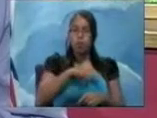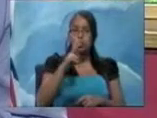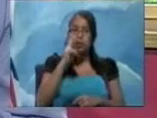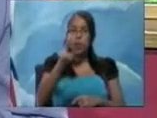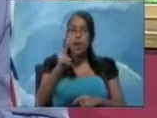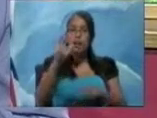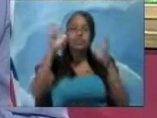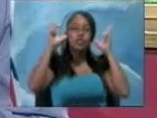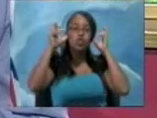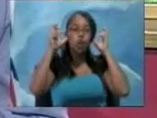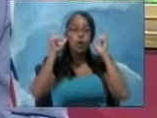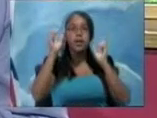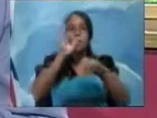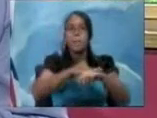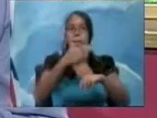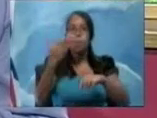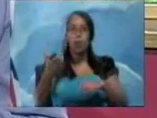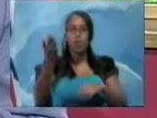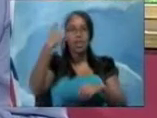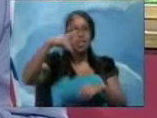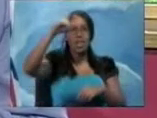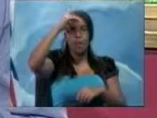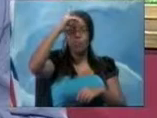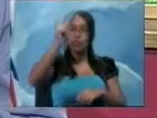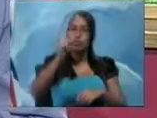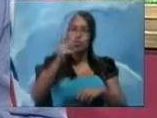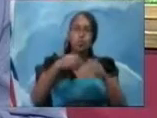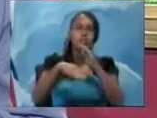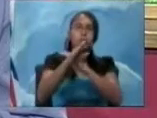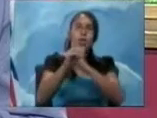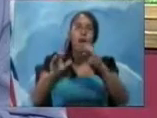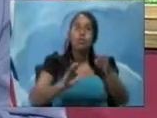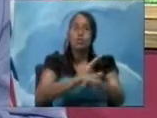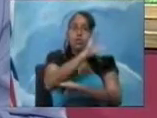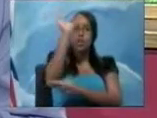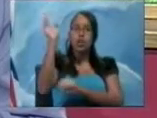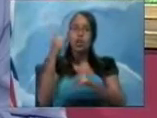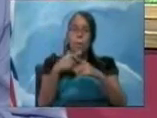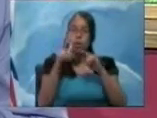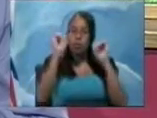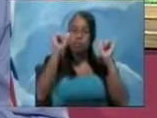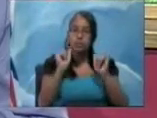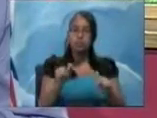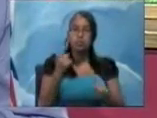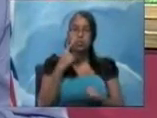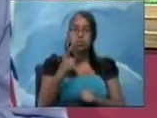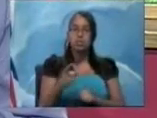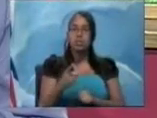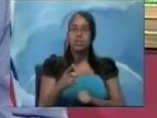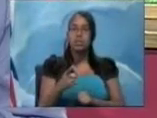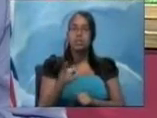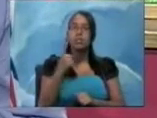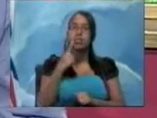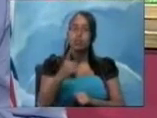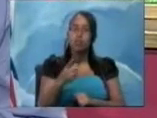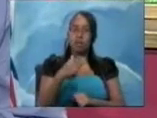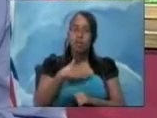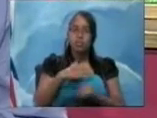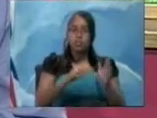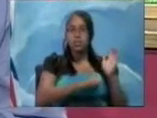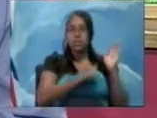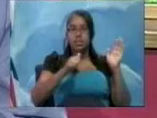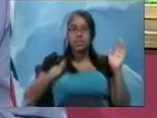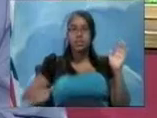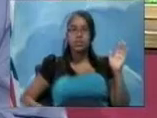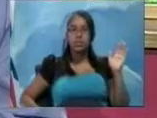oís porque David no subió a los cielos Pero él mismo dice dijo a mi señor